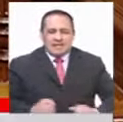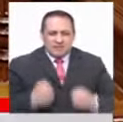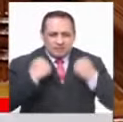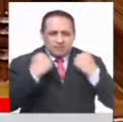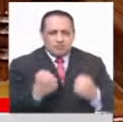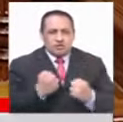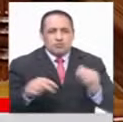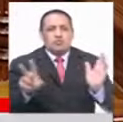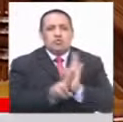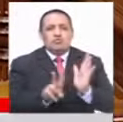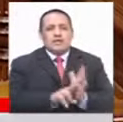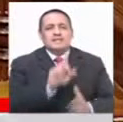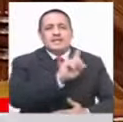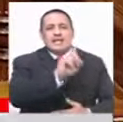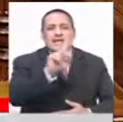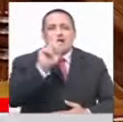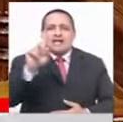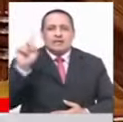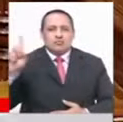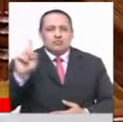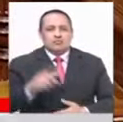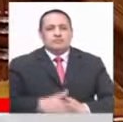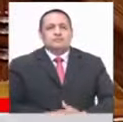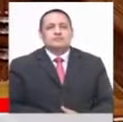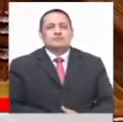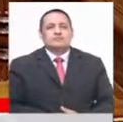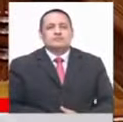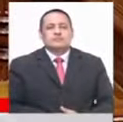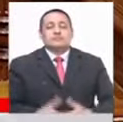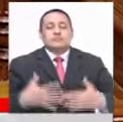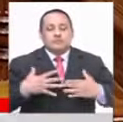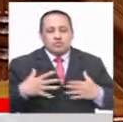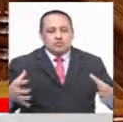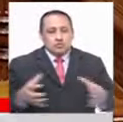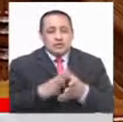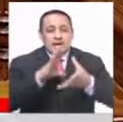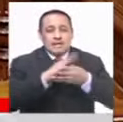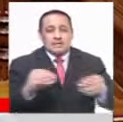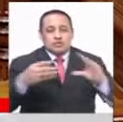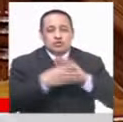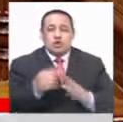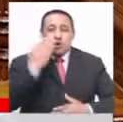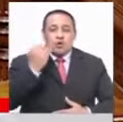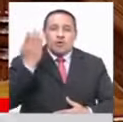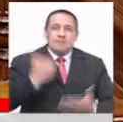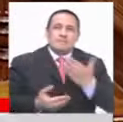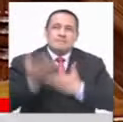la voluntad de cada uno de nosotros. Nuestro